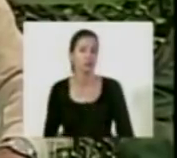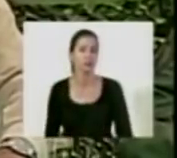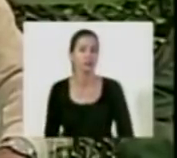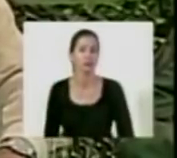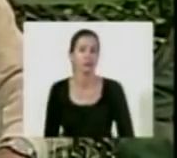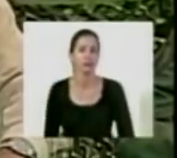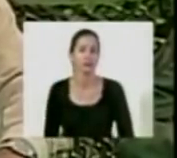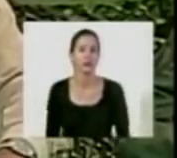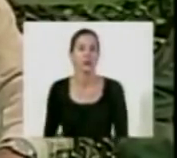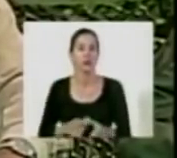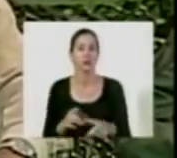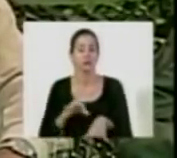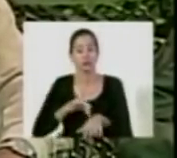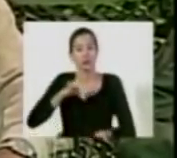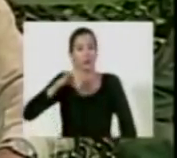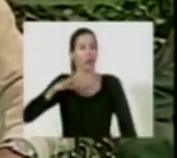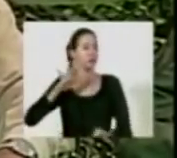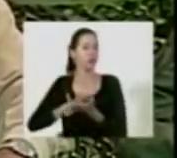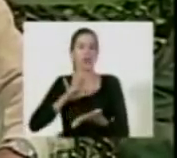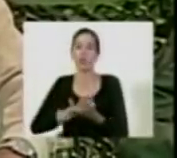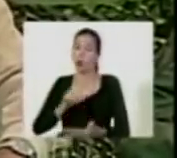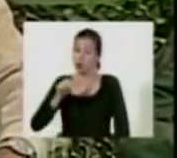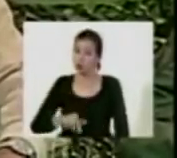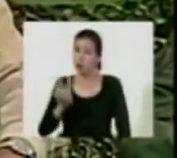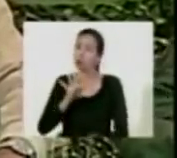Así que dejen quieto a quien quieto está.